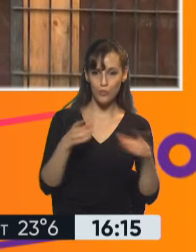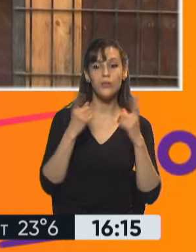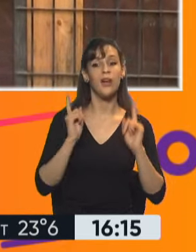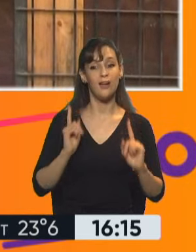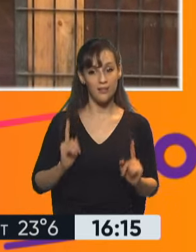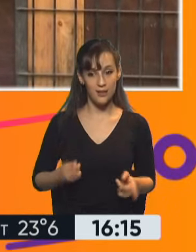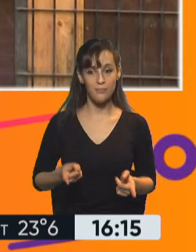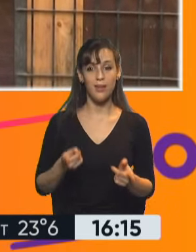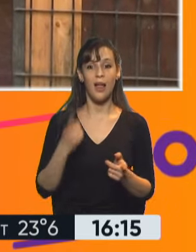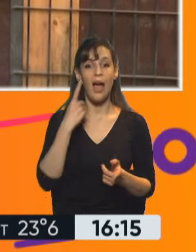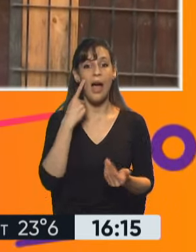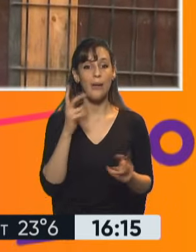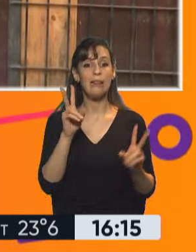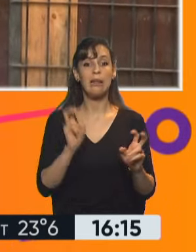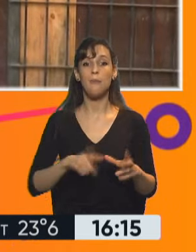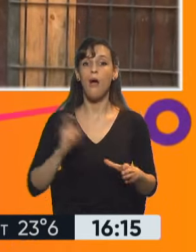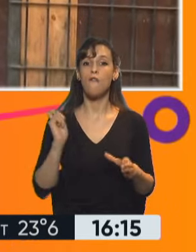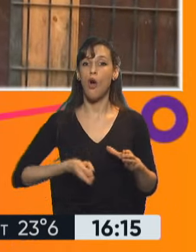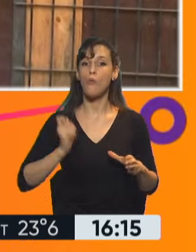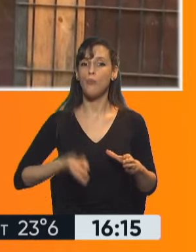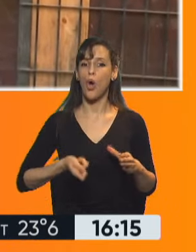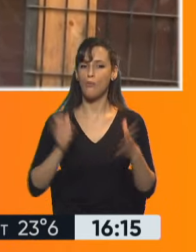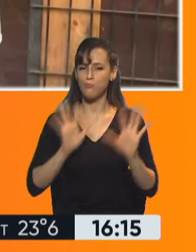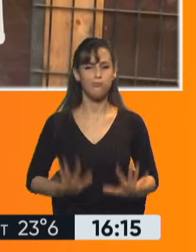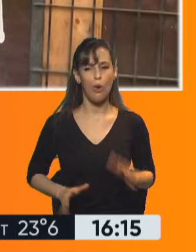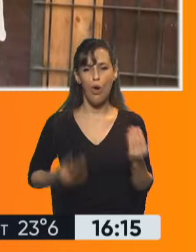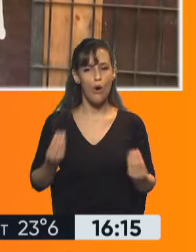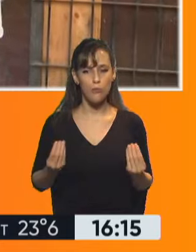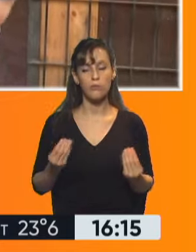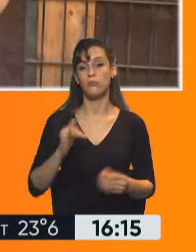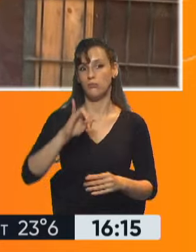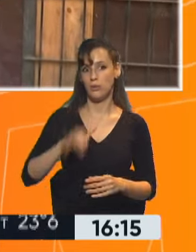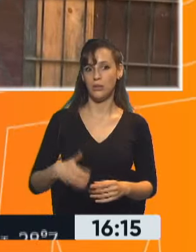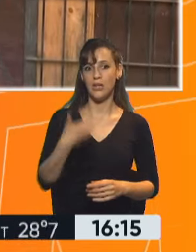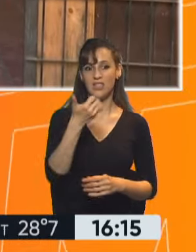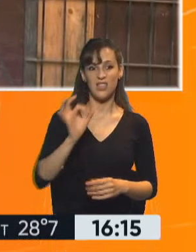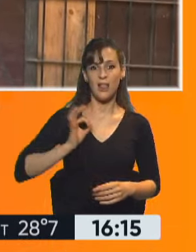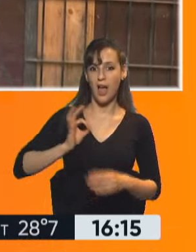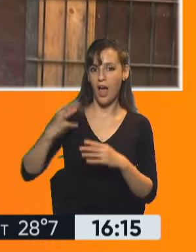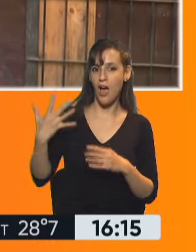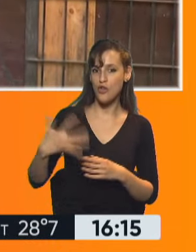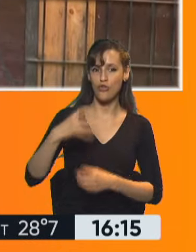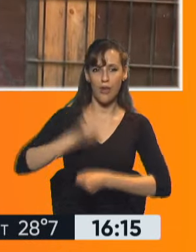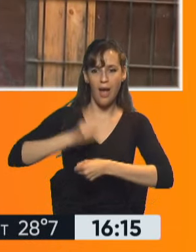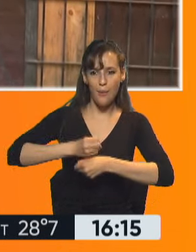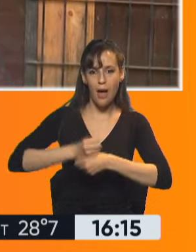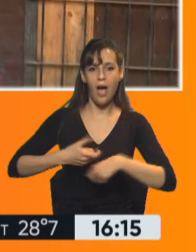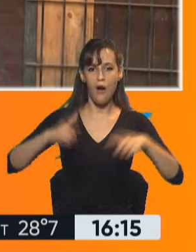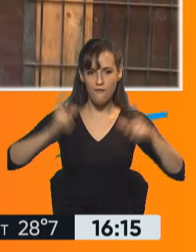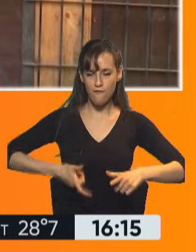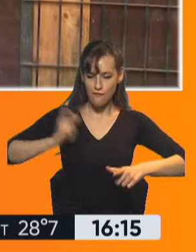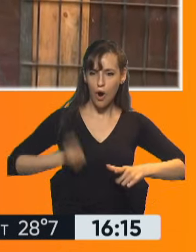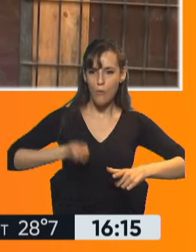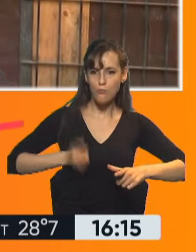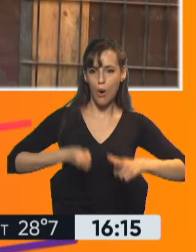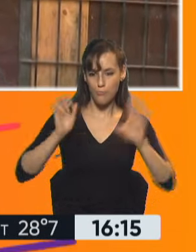viendo la técnica de hacer los bombos. Obvio, con Froilán, que hace 60 años que está haciendo bombos y que ha nacido en este lugar, con